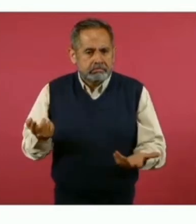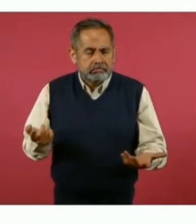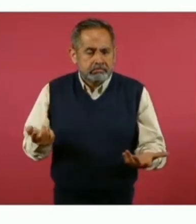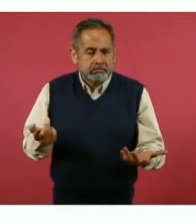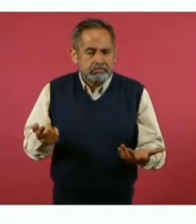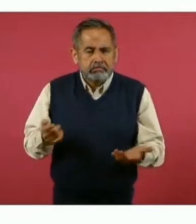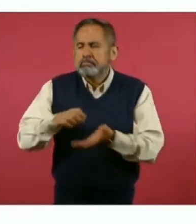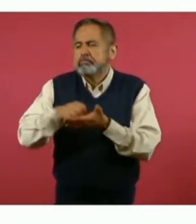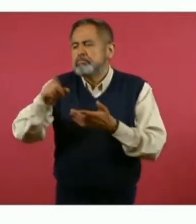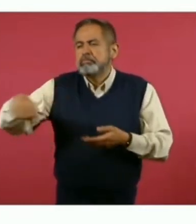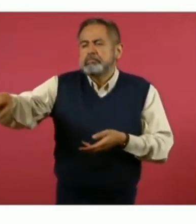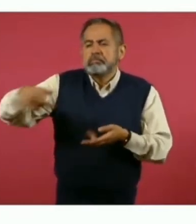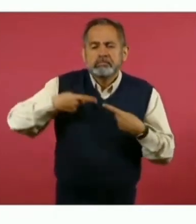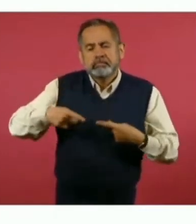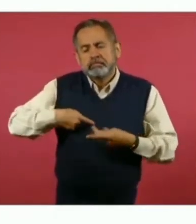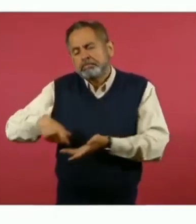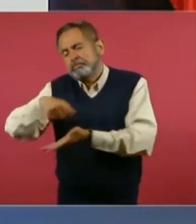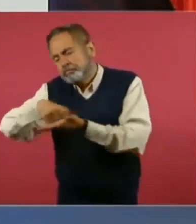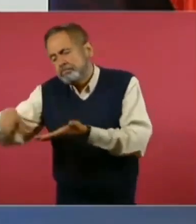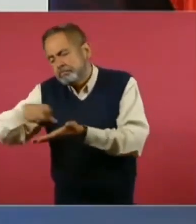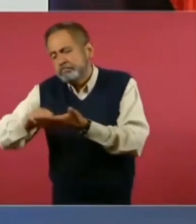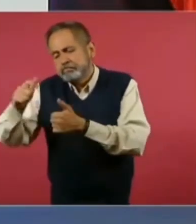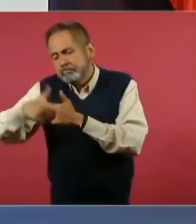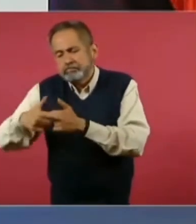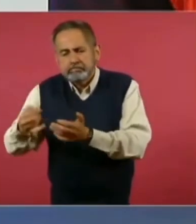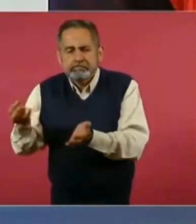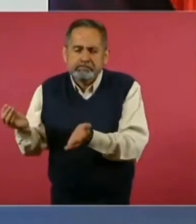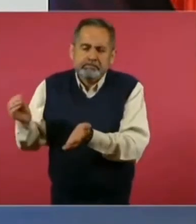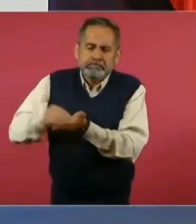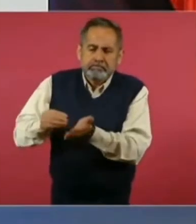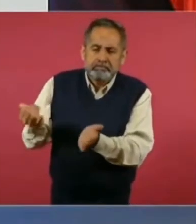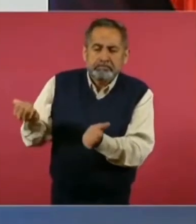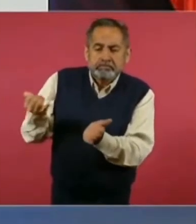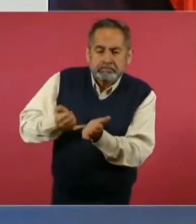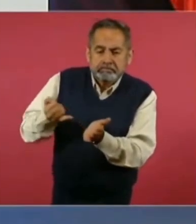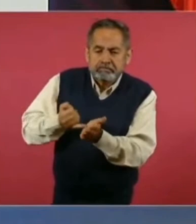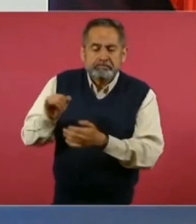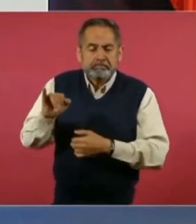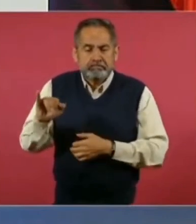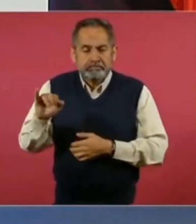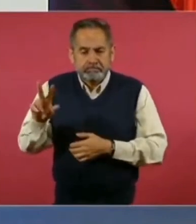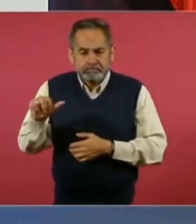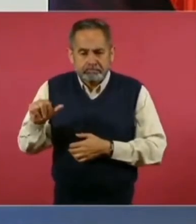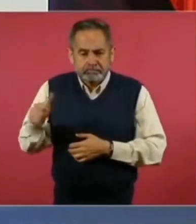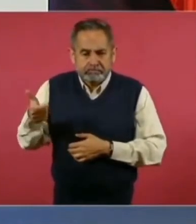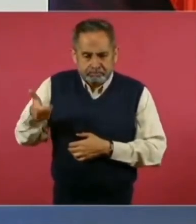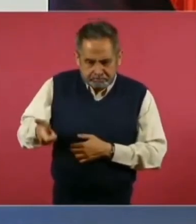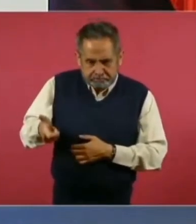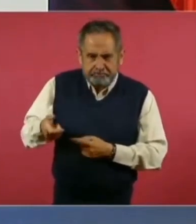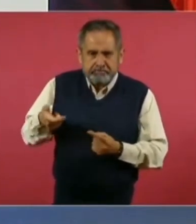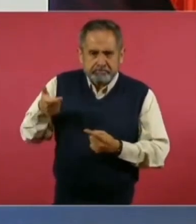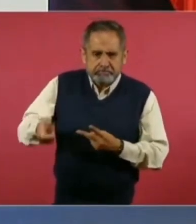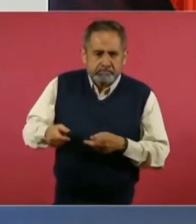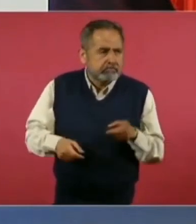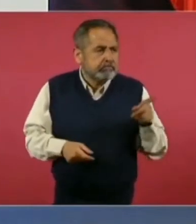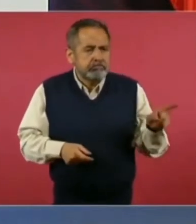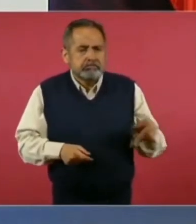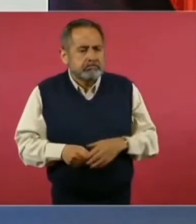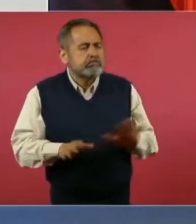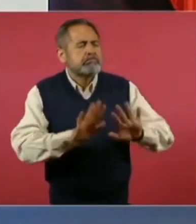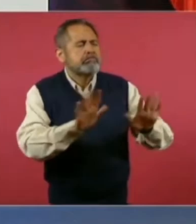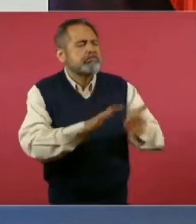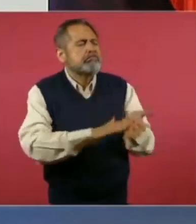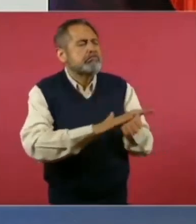cuando se compra una mercancía se tiene que pagar IVA, ahí va un impuesto, pero acá